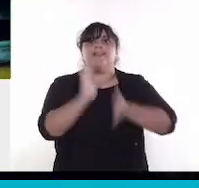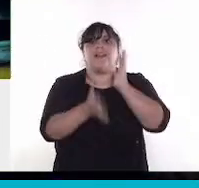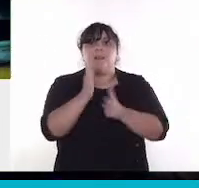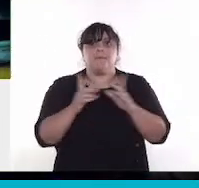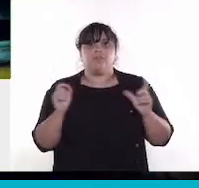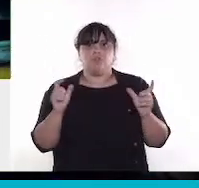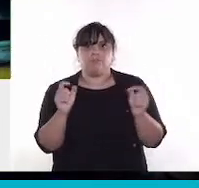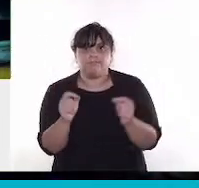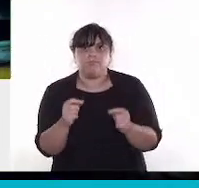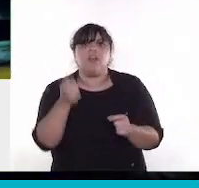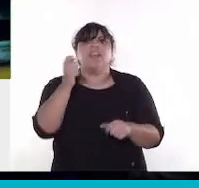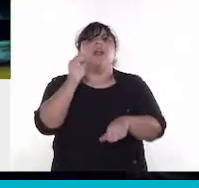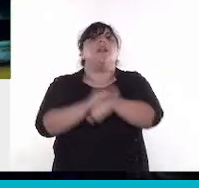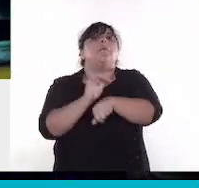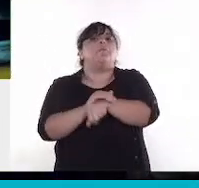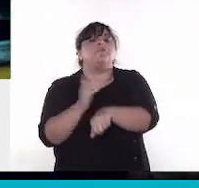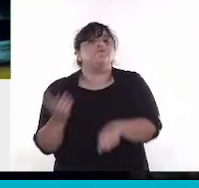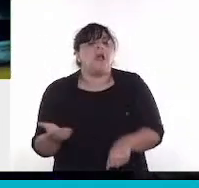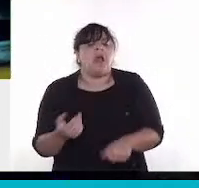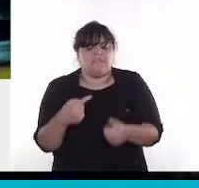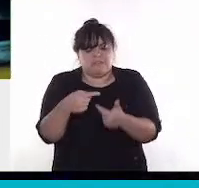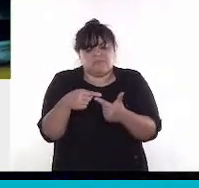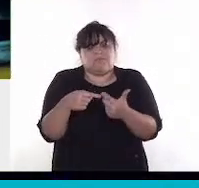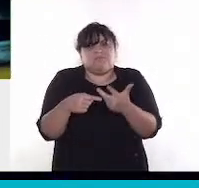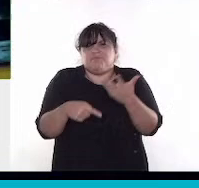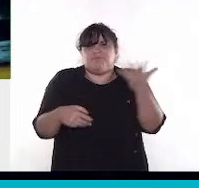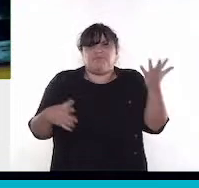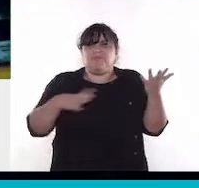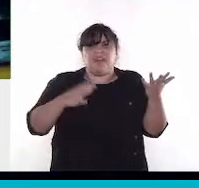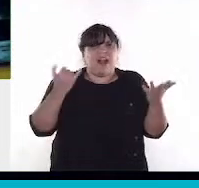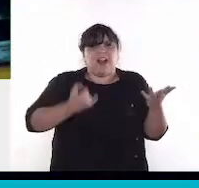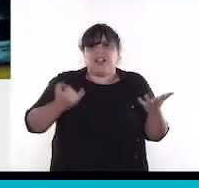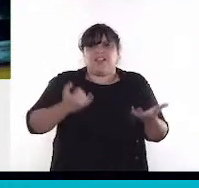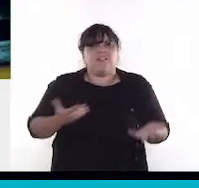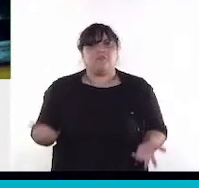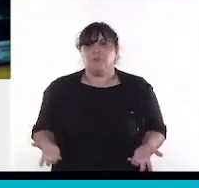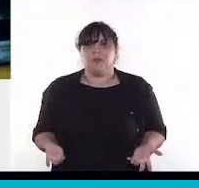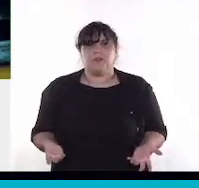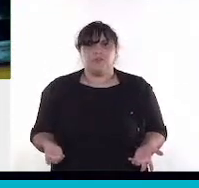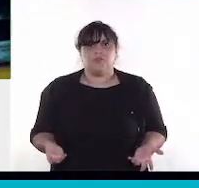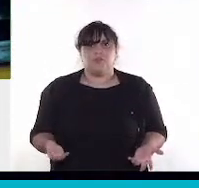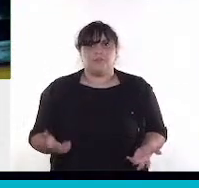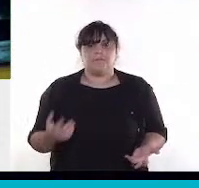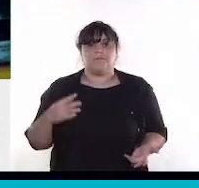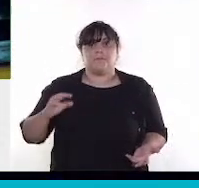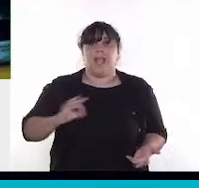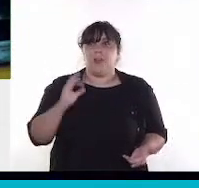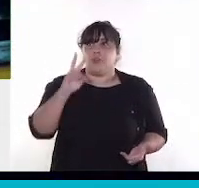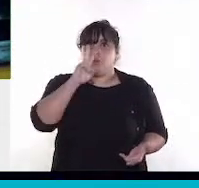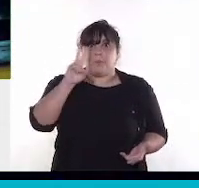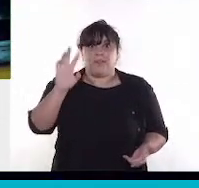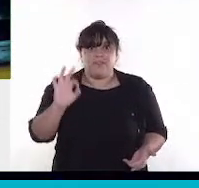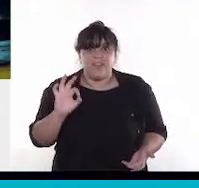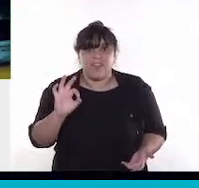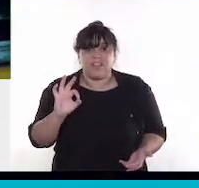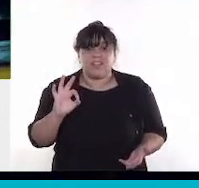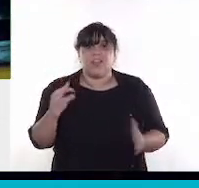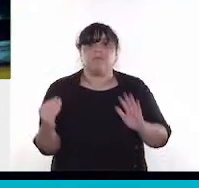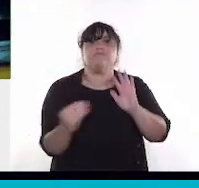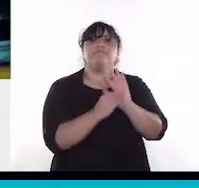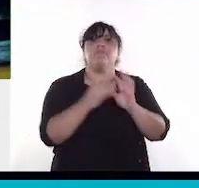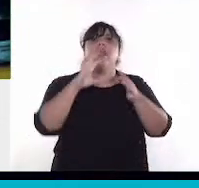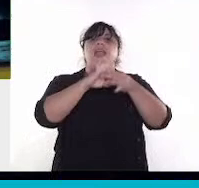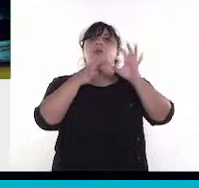qué responsables, en fin, muchas cosas. En 2020 se registró en Europa